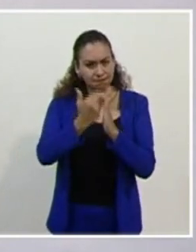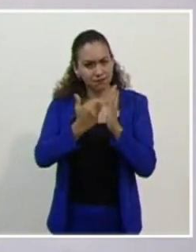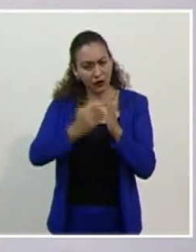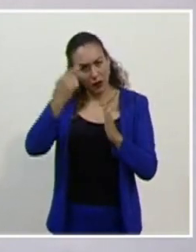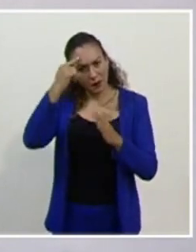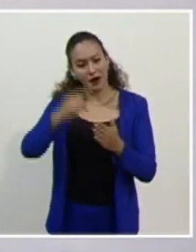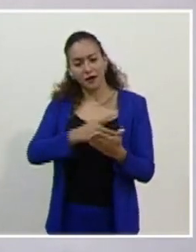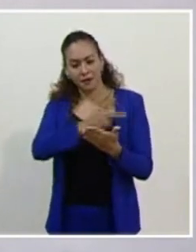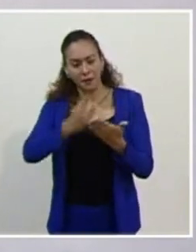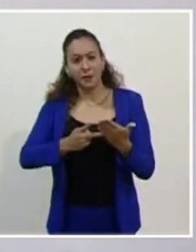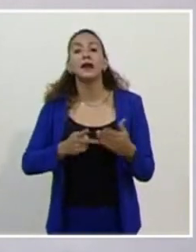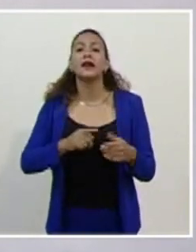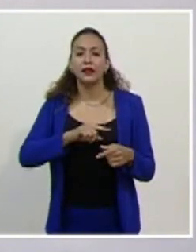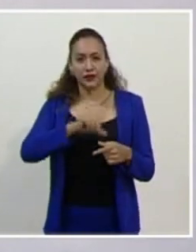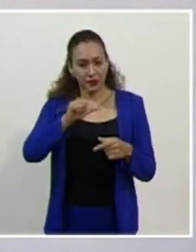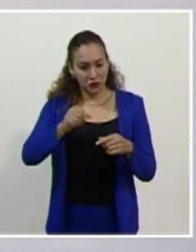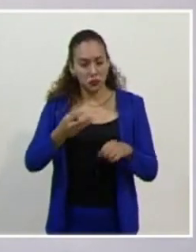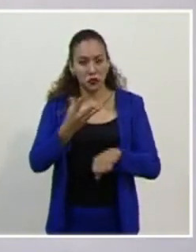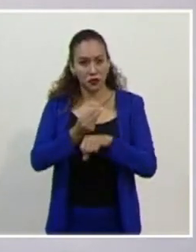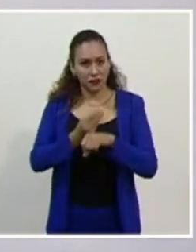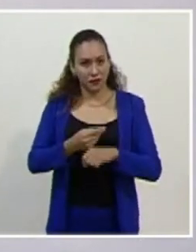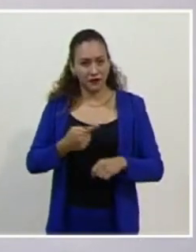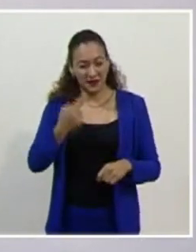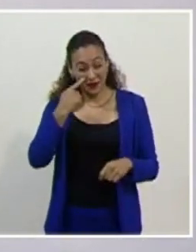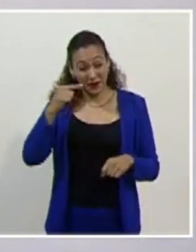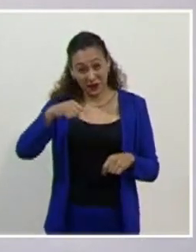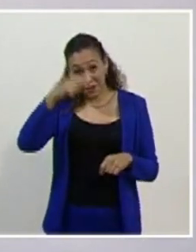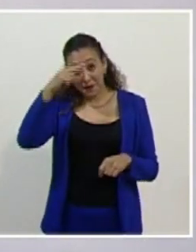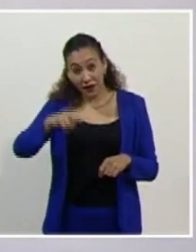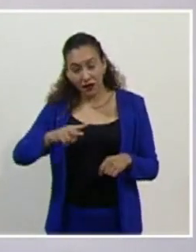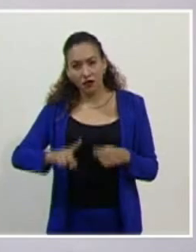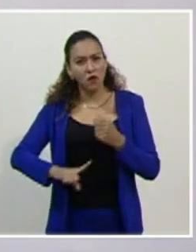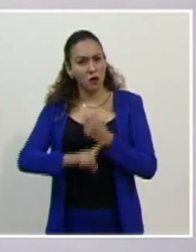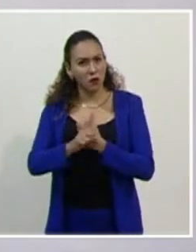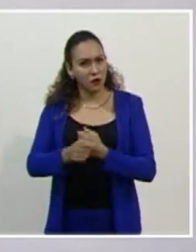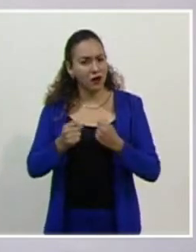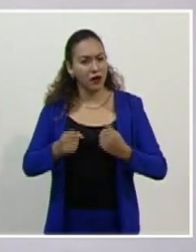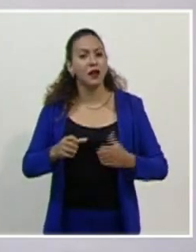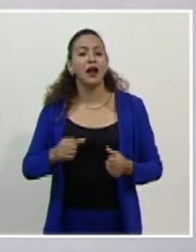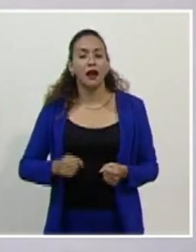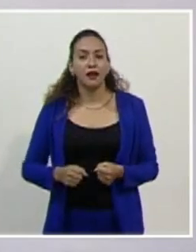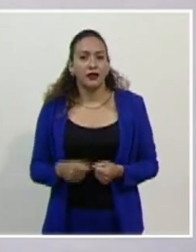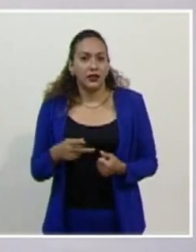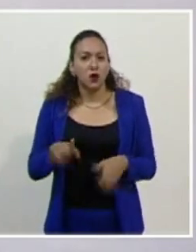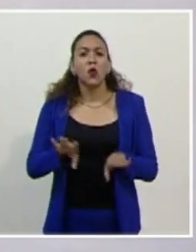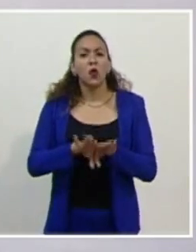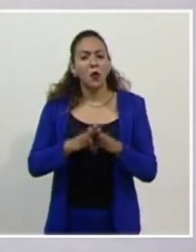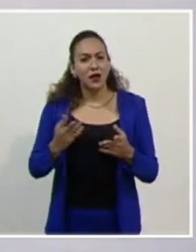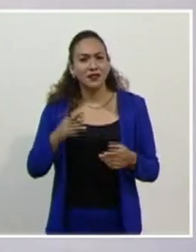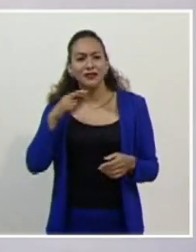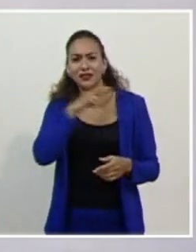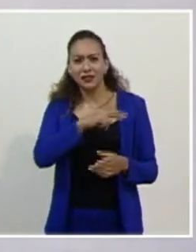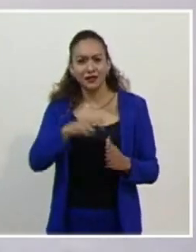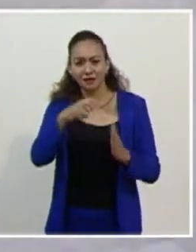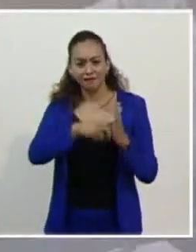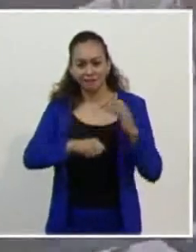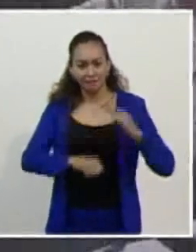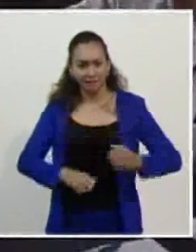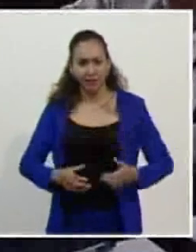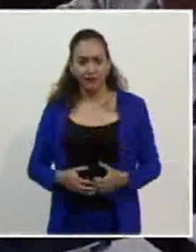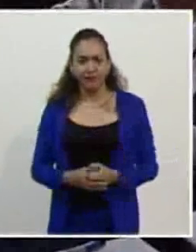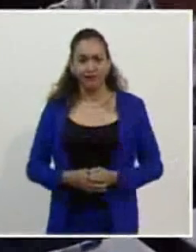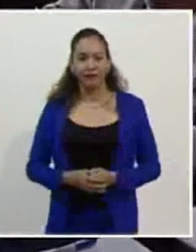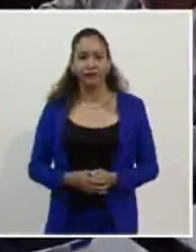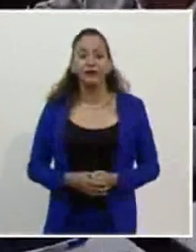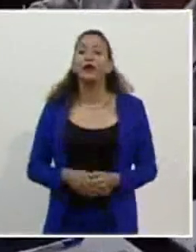vive nuestro país no permite la improvisación. Indicó que durante los foros regionales se detectó